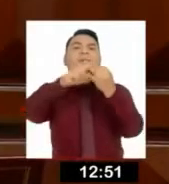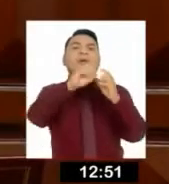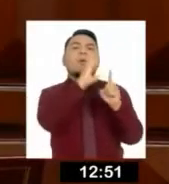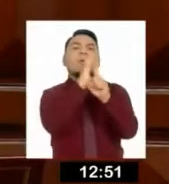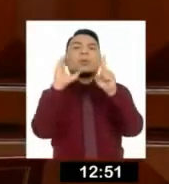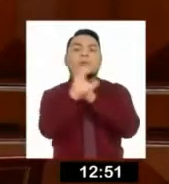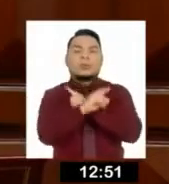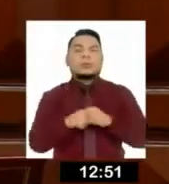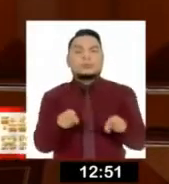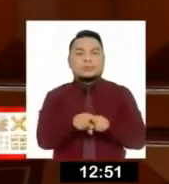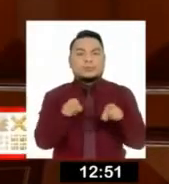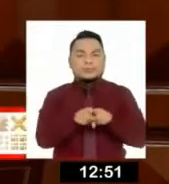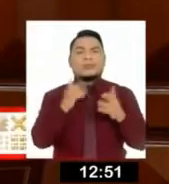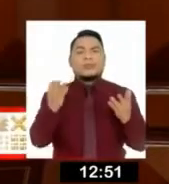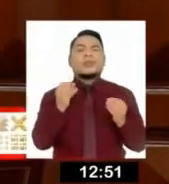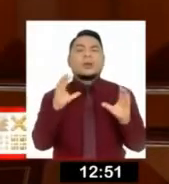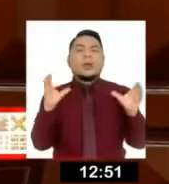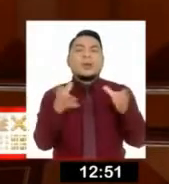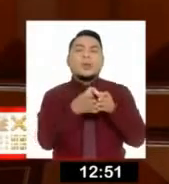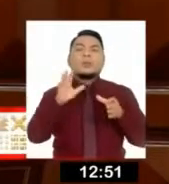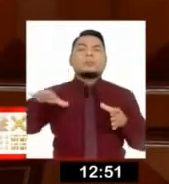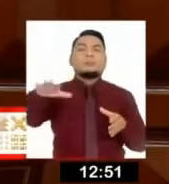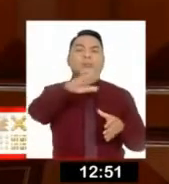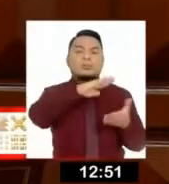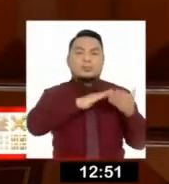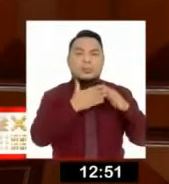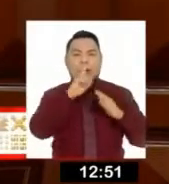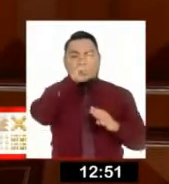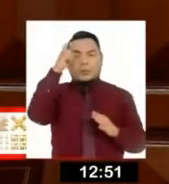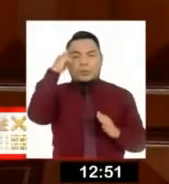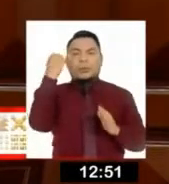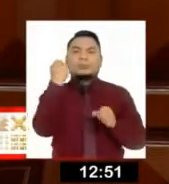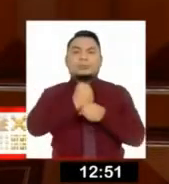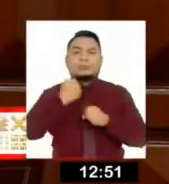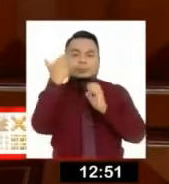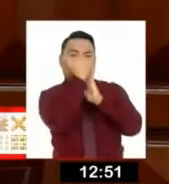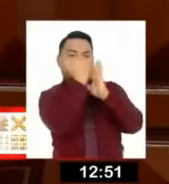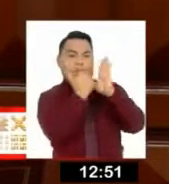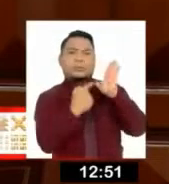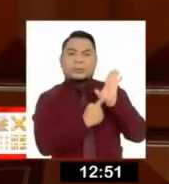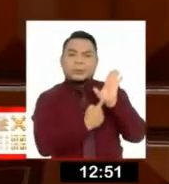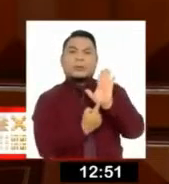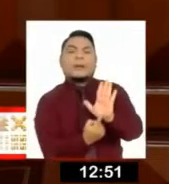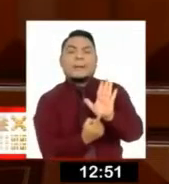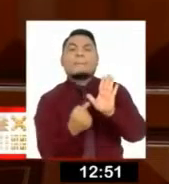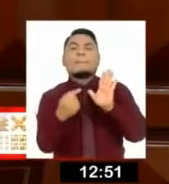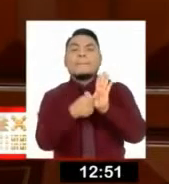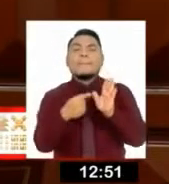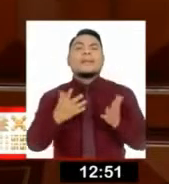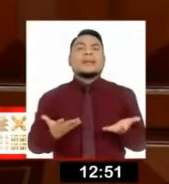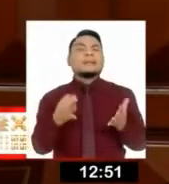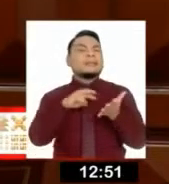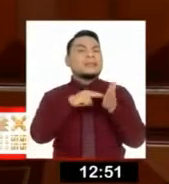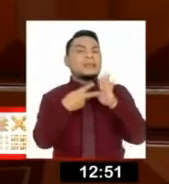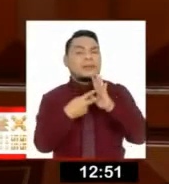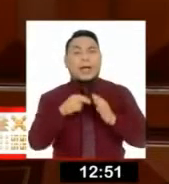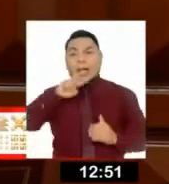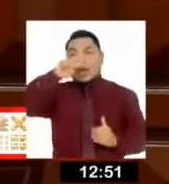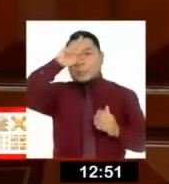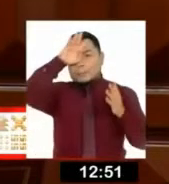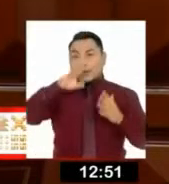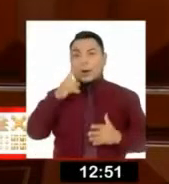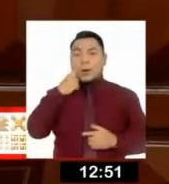cultural de la formulación de las políticas públicas, lo que ha significado que peruanos